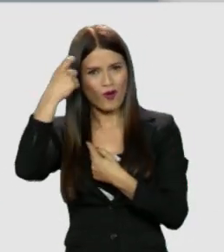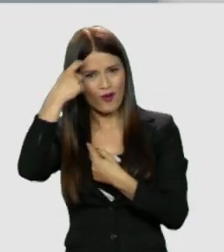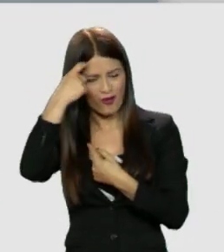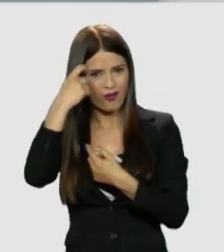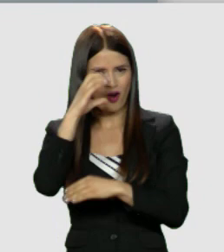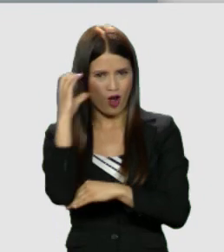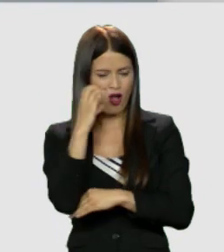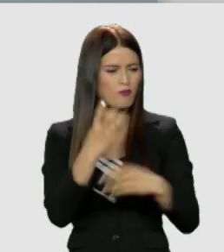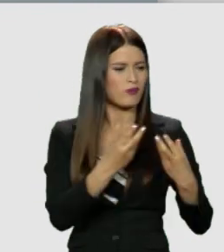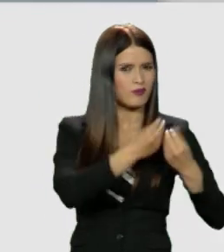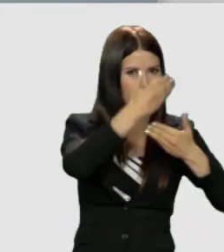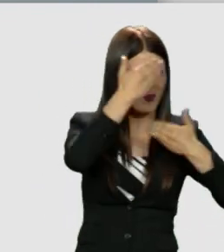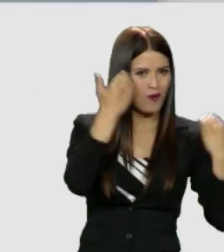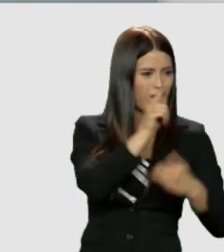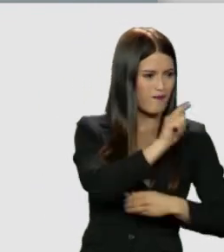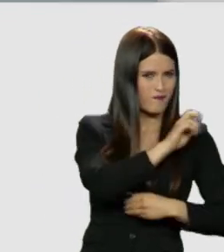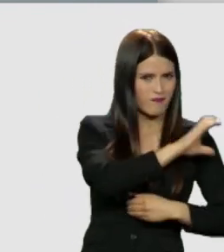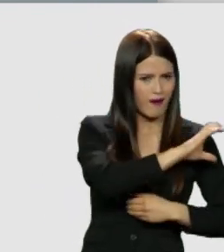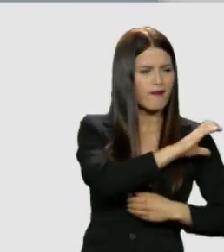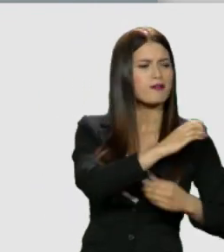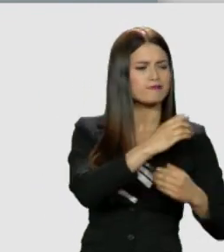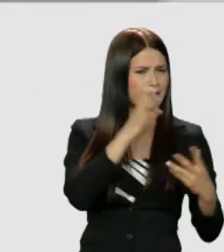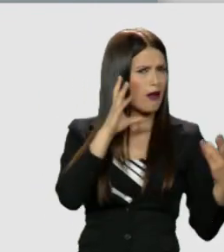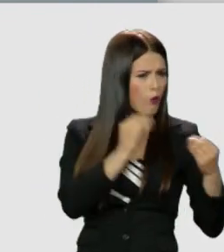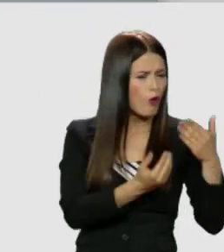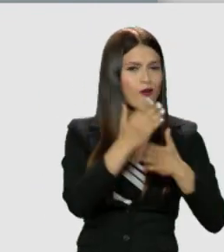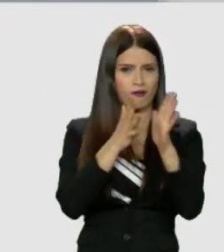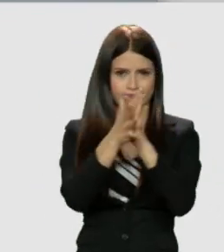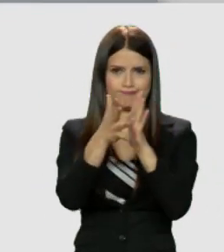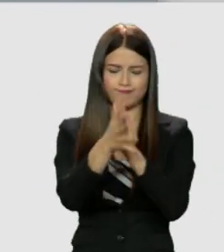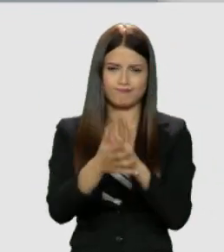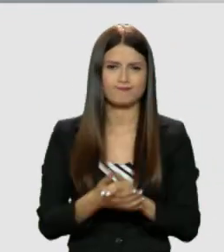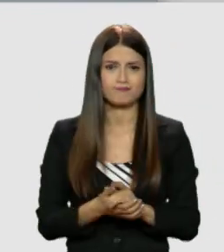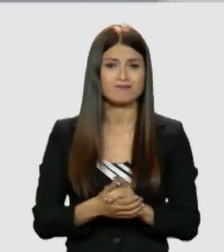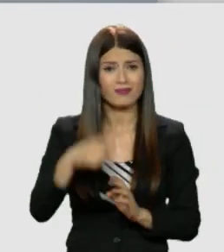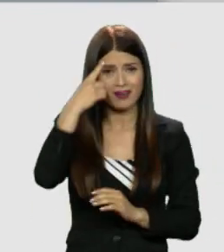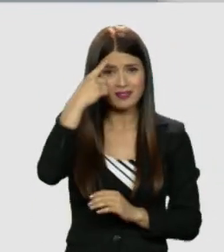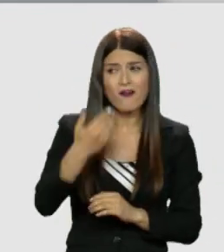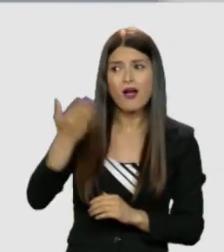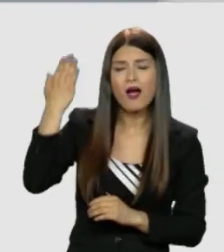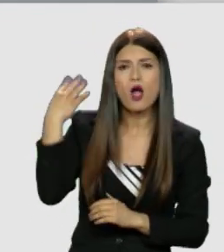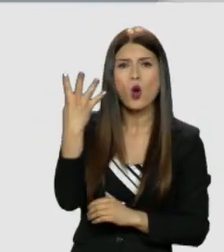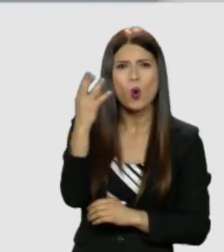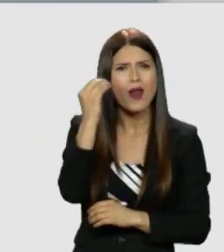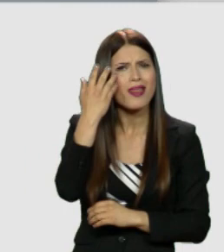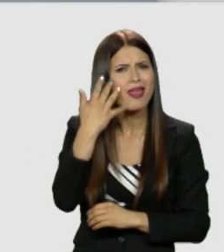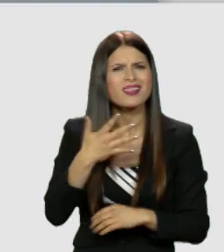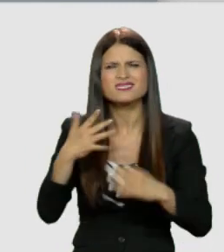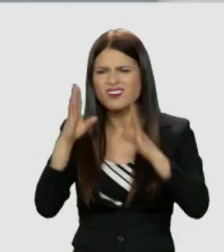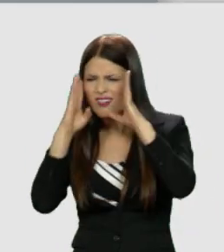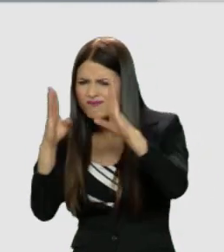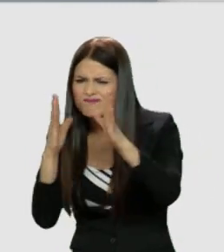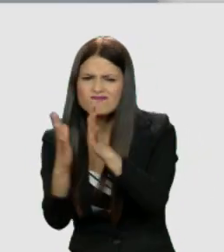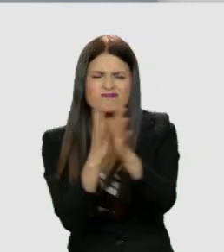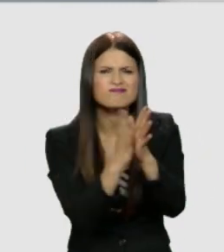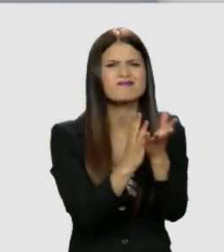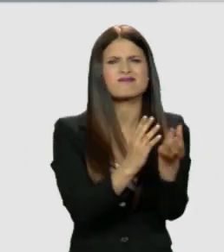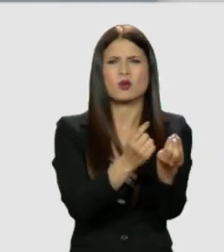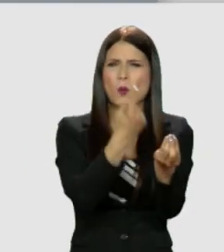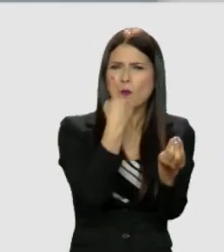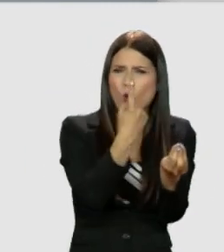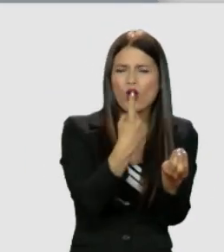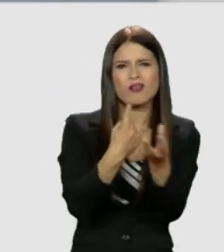40 días escuchamos con mucho cuidado a todos los sectores sociales a los sectores políticos a las víctimas a los